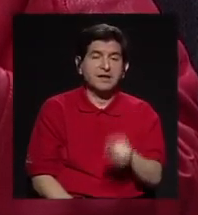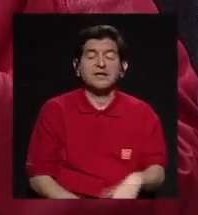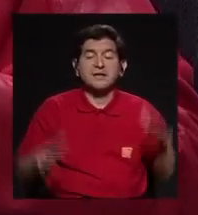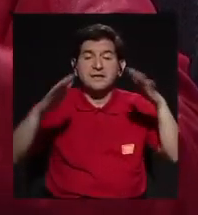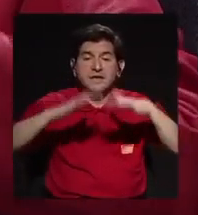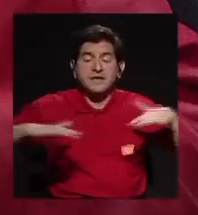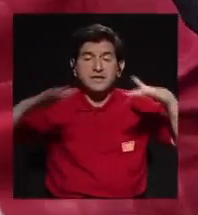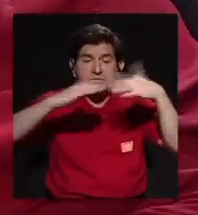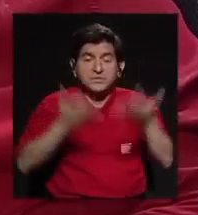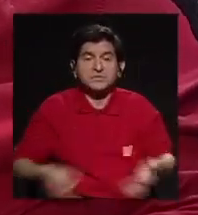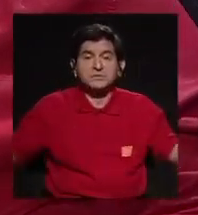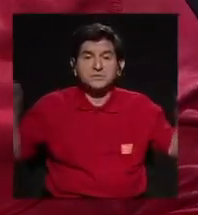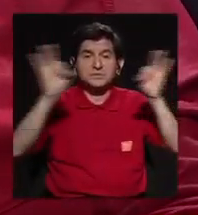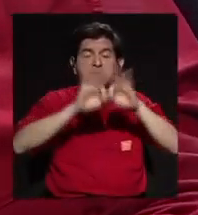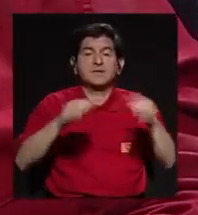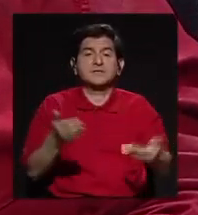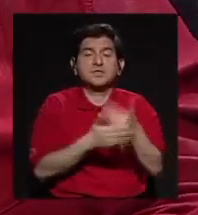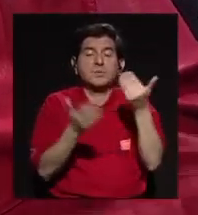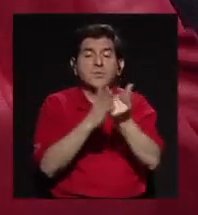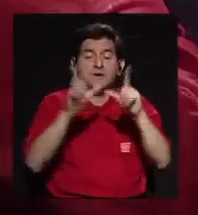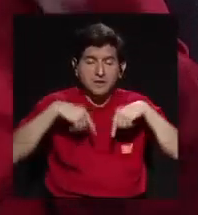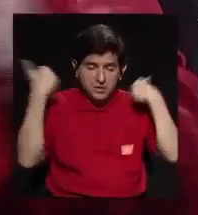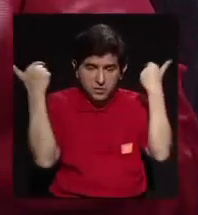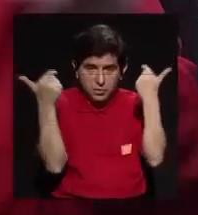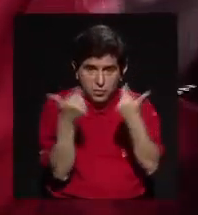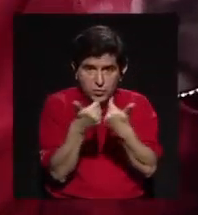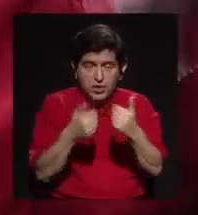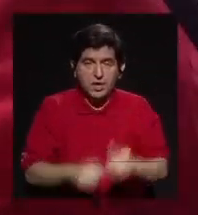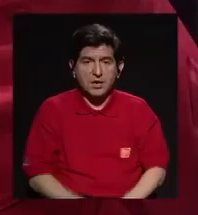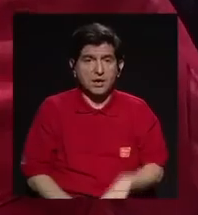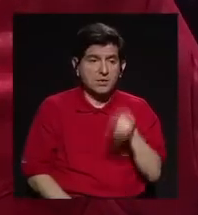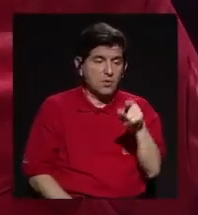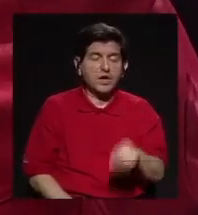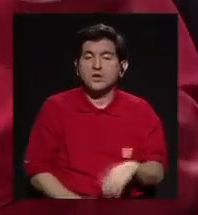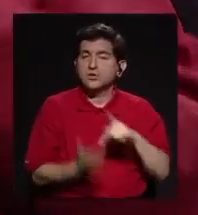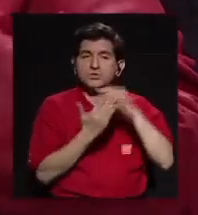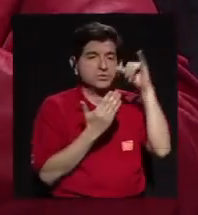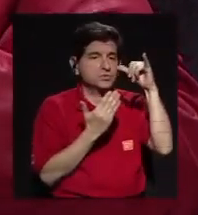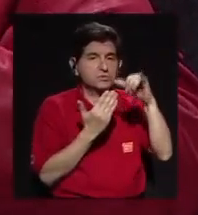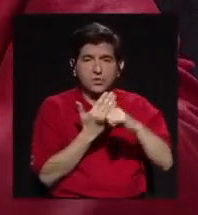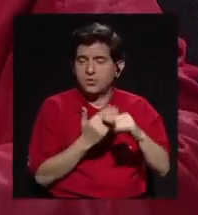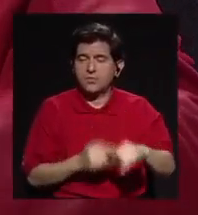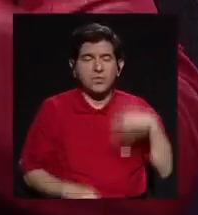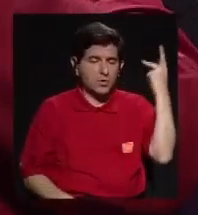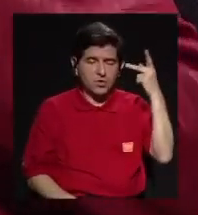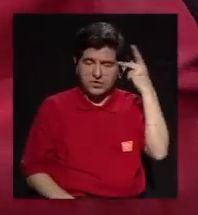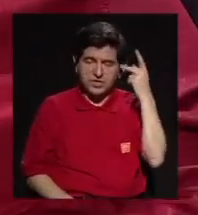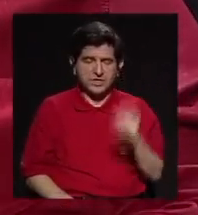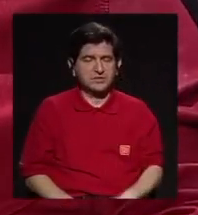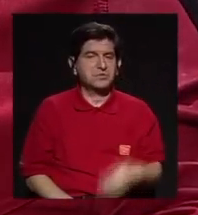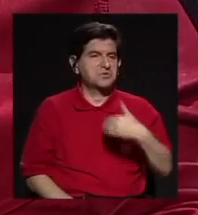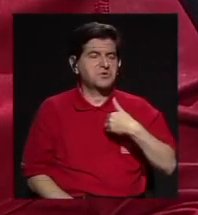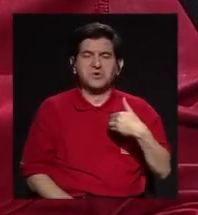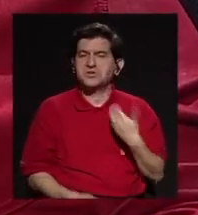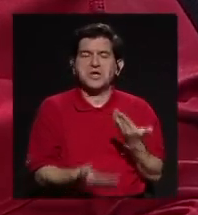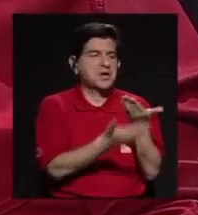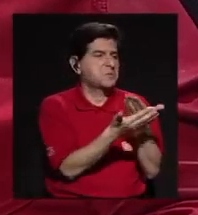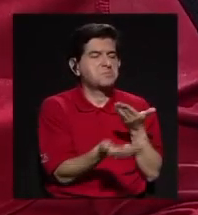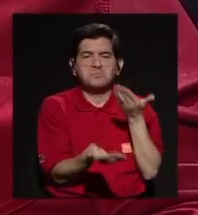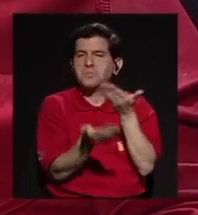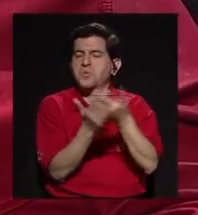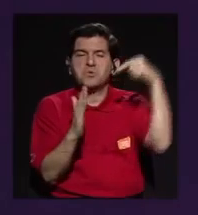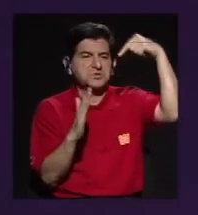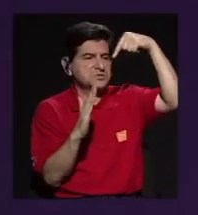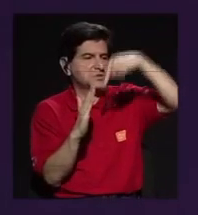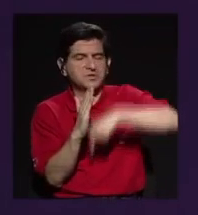cultivo importante para estas nuevas agrupaciones que vienen sin proyecto político, sin absolutamente ninguna propuesta de